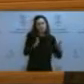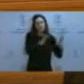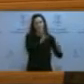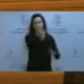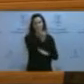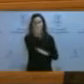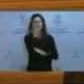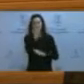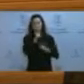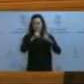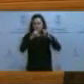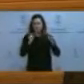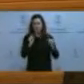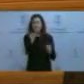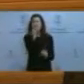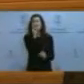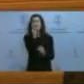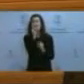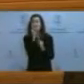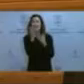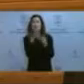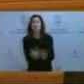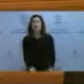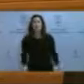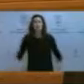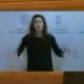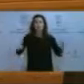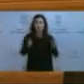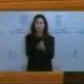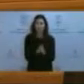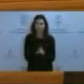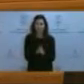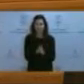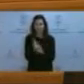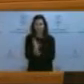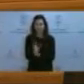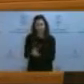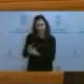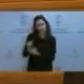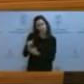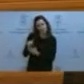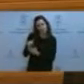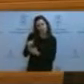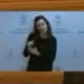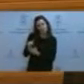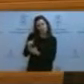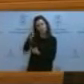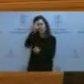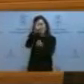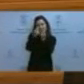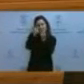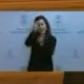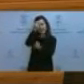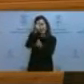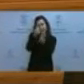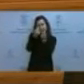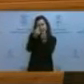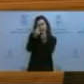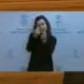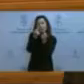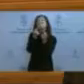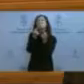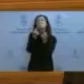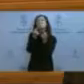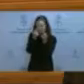asturianos aún no sepamos la cuantía de lo que sucedió y aún no sepamos detalladamente la cifra de cuál fue ese robo y ese